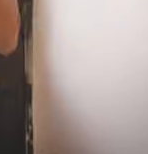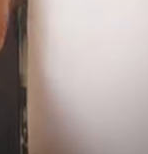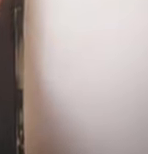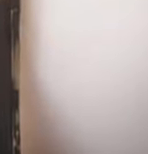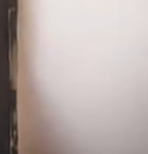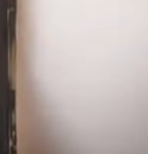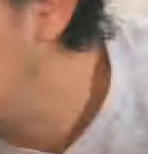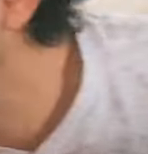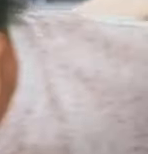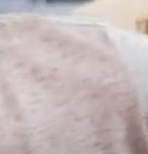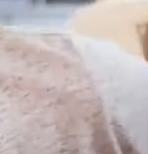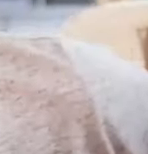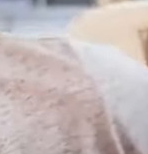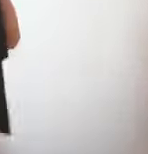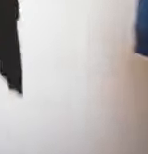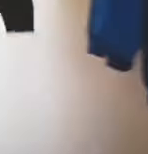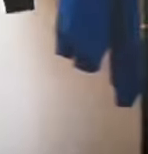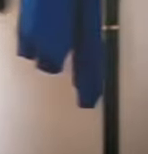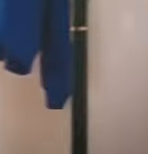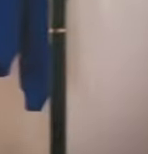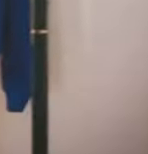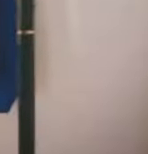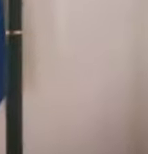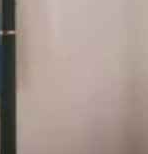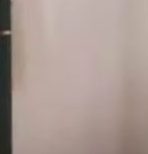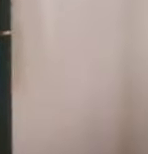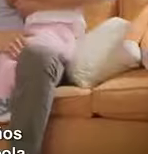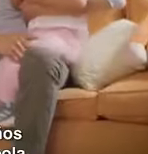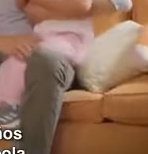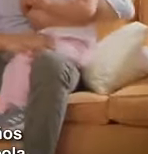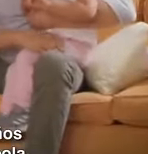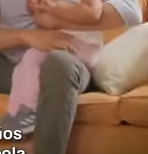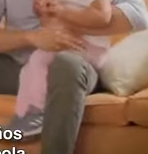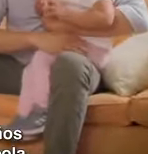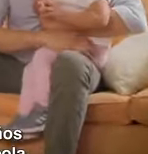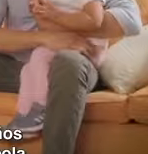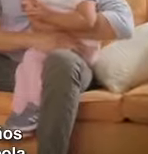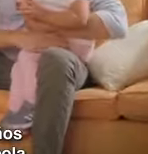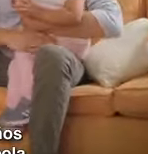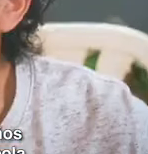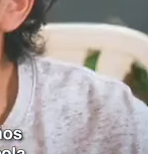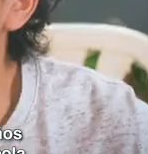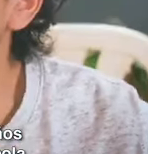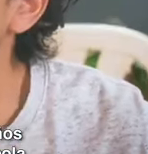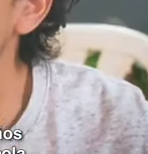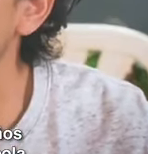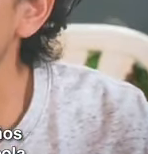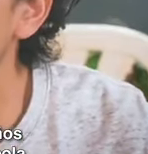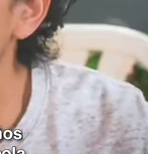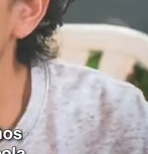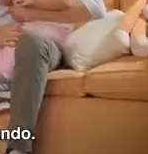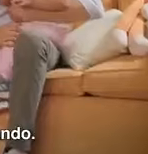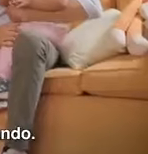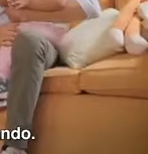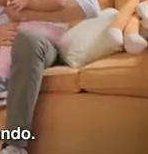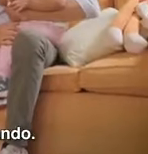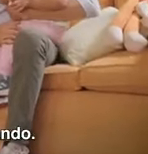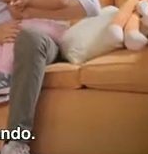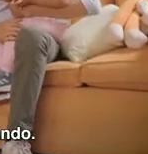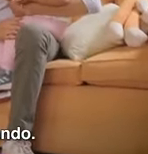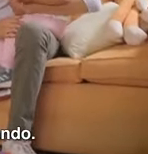Hola. Hola. ¿Cómo están? Bien. Escuché que tenemos que llevar a los niños a vacunarse contra el sarampión y la rubiola.